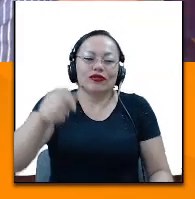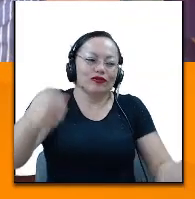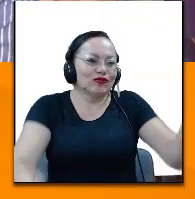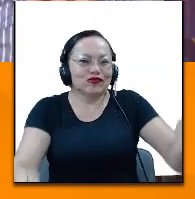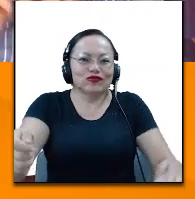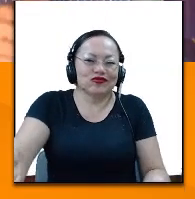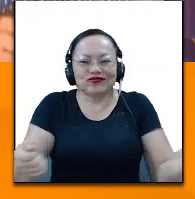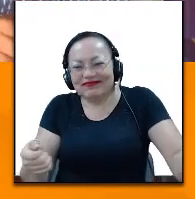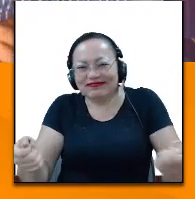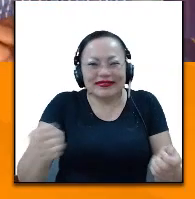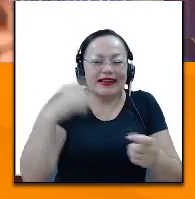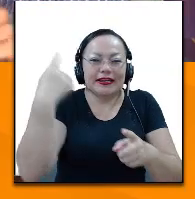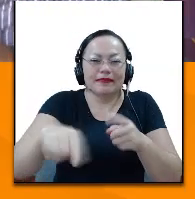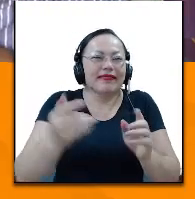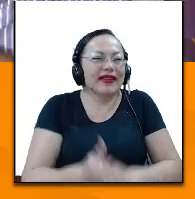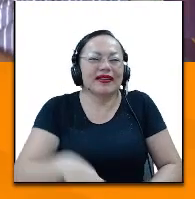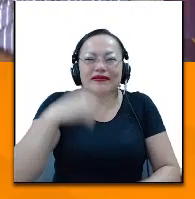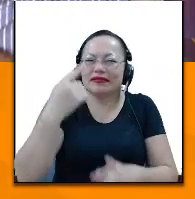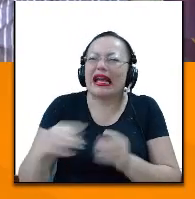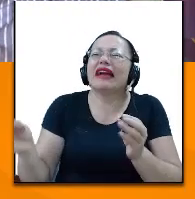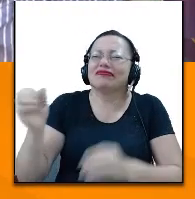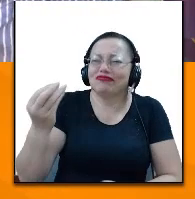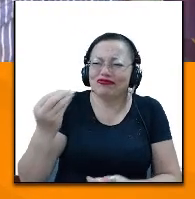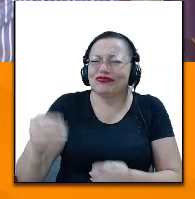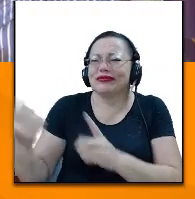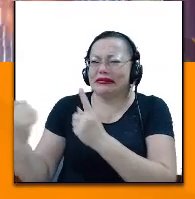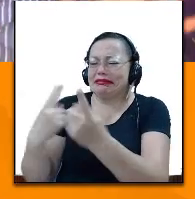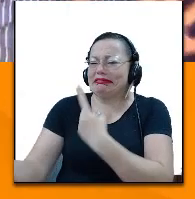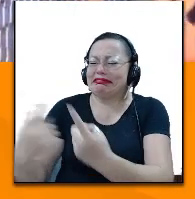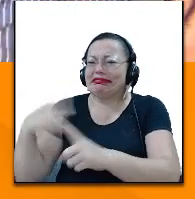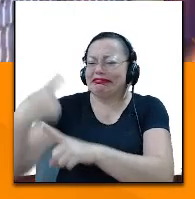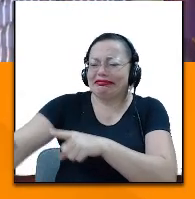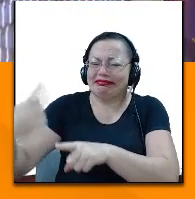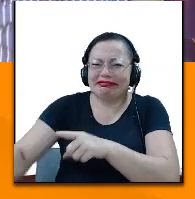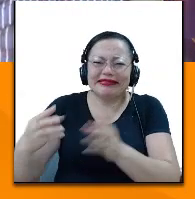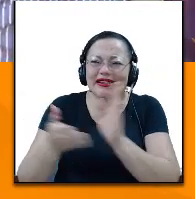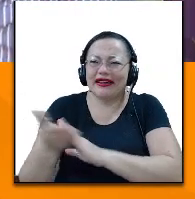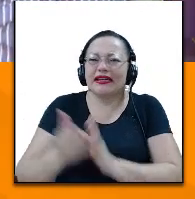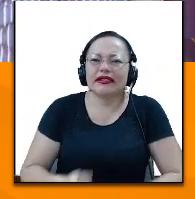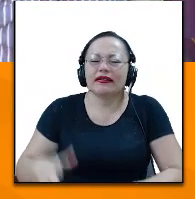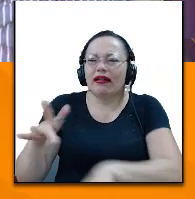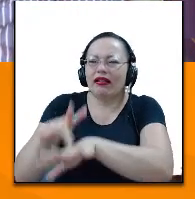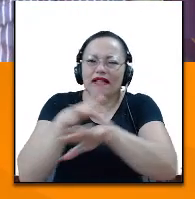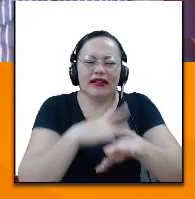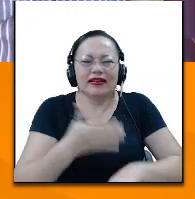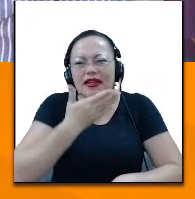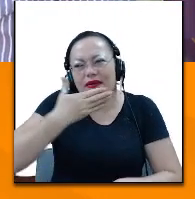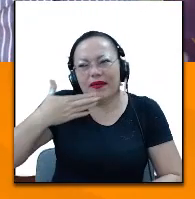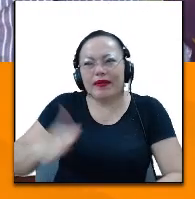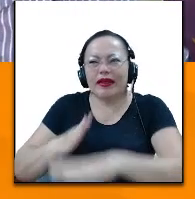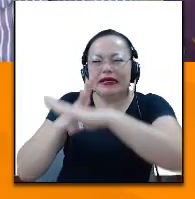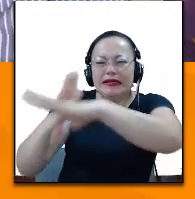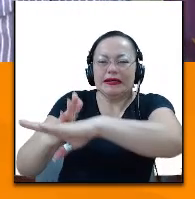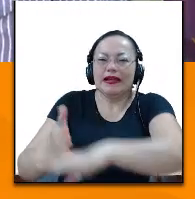porque ahí viene Julanito, después llega otro Julanito y tenemos contacto, así que es mejor prevenir y no tocar. Así es.